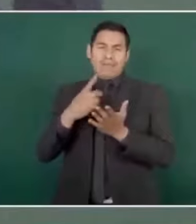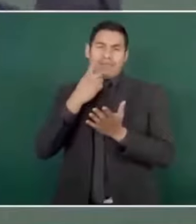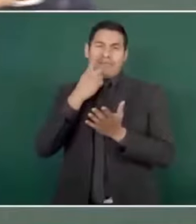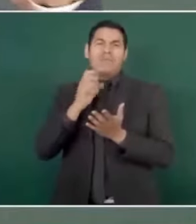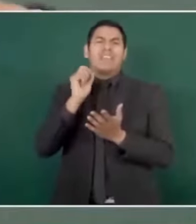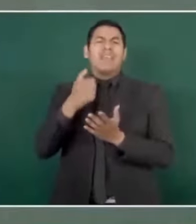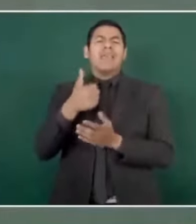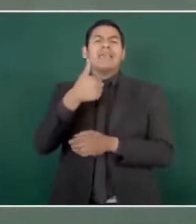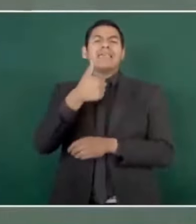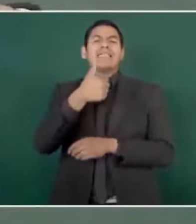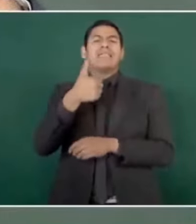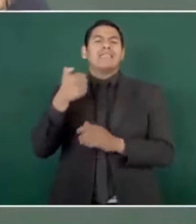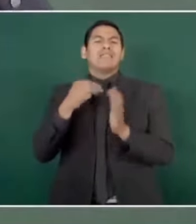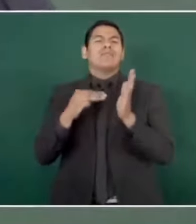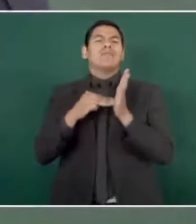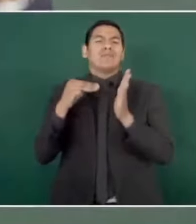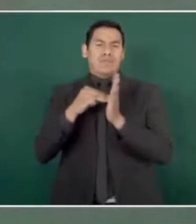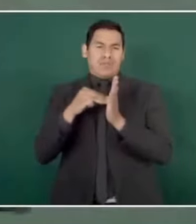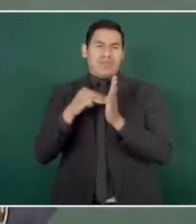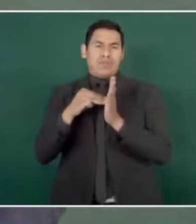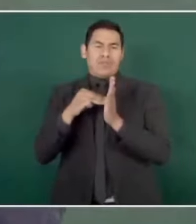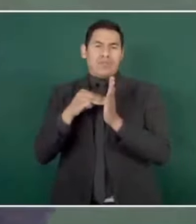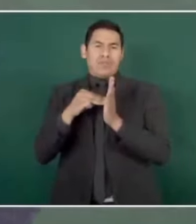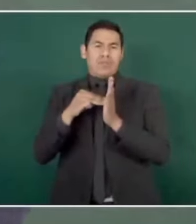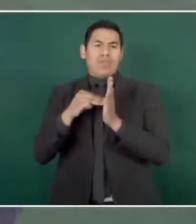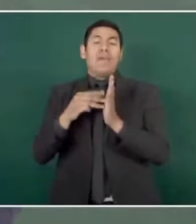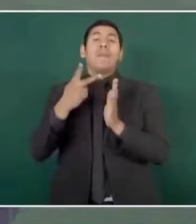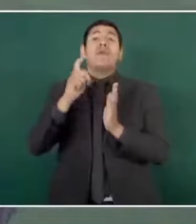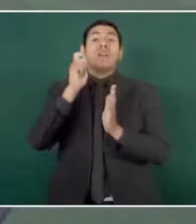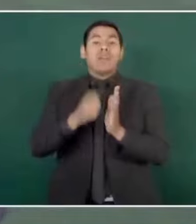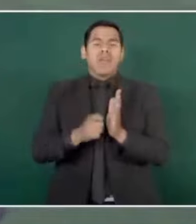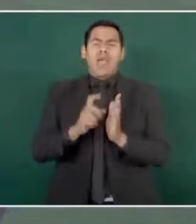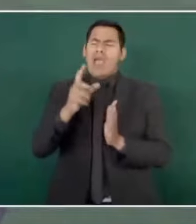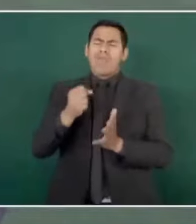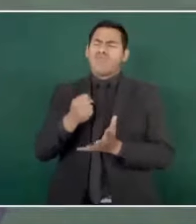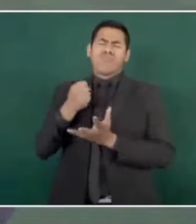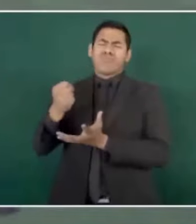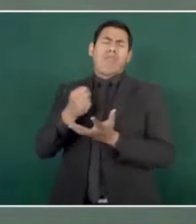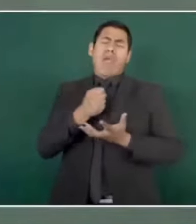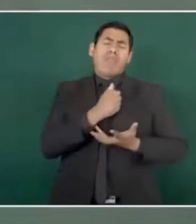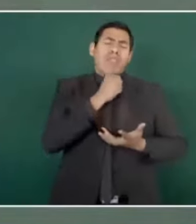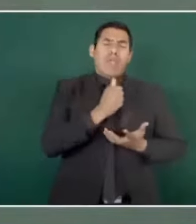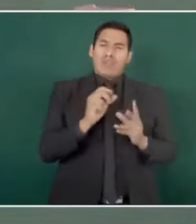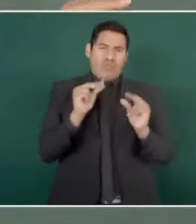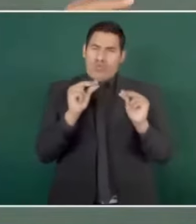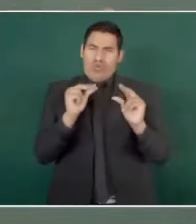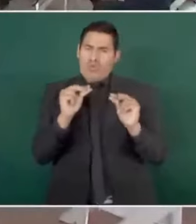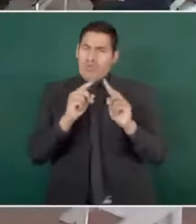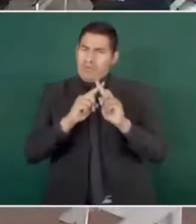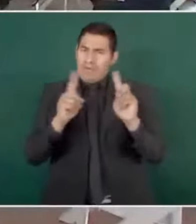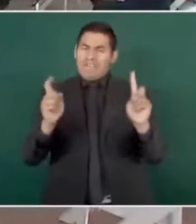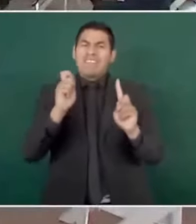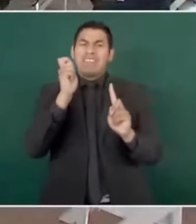no significa que no se va a pagar. Significa que de los